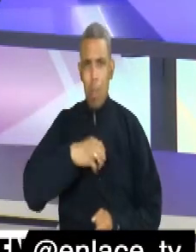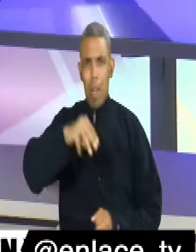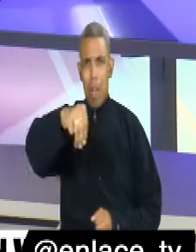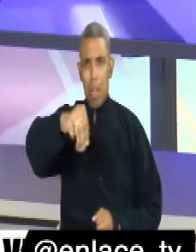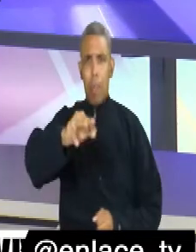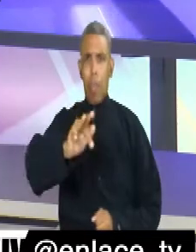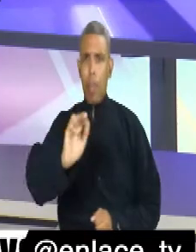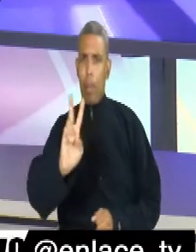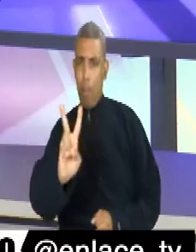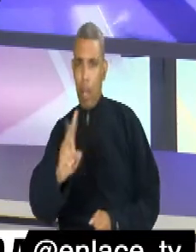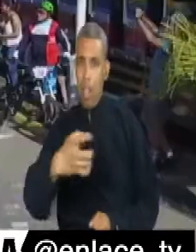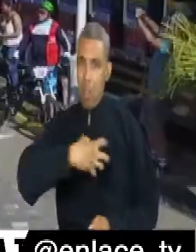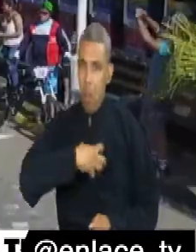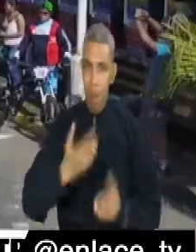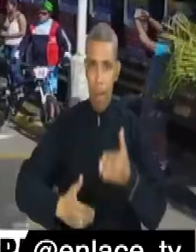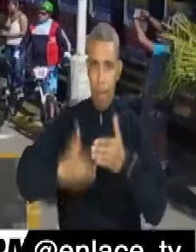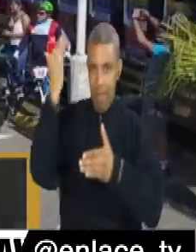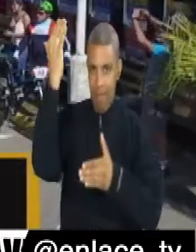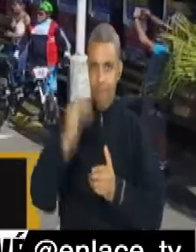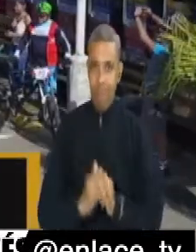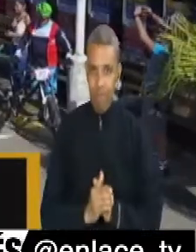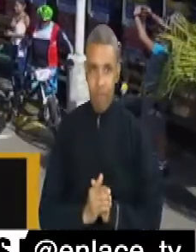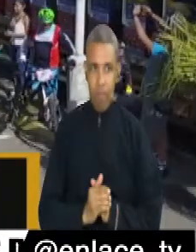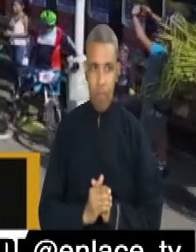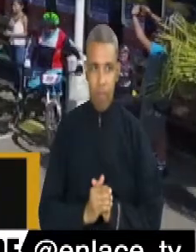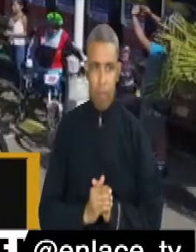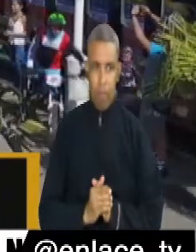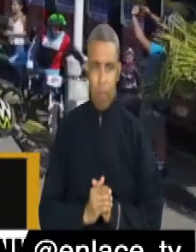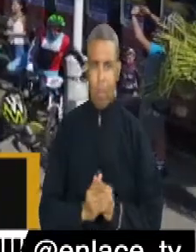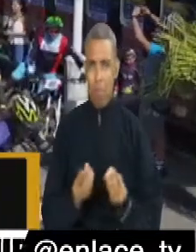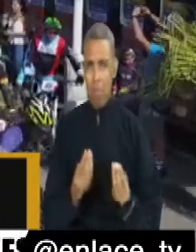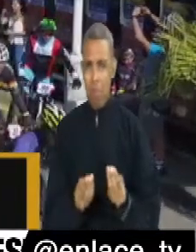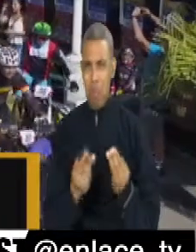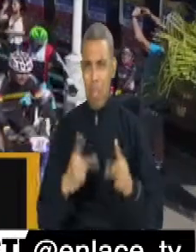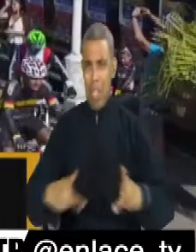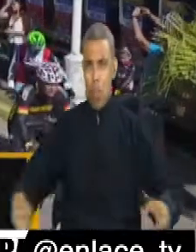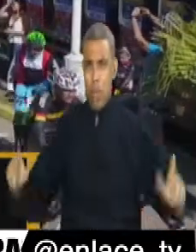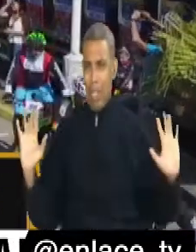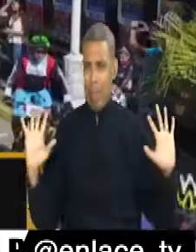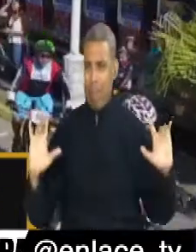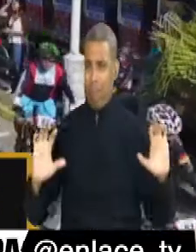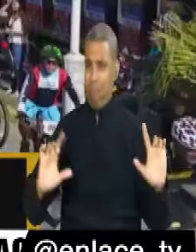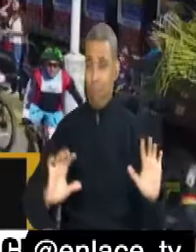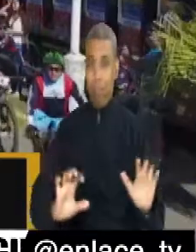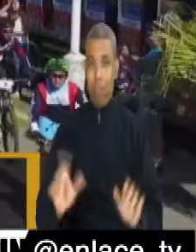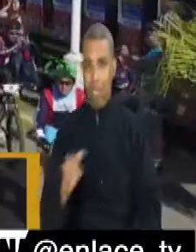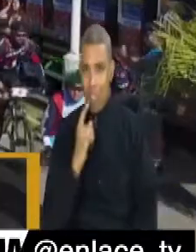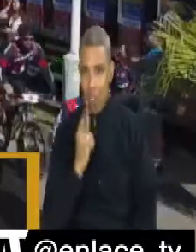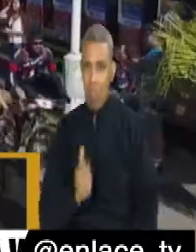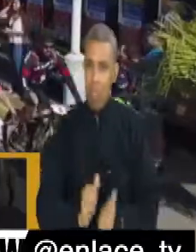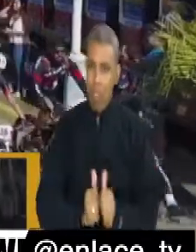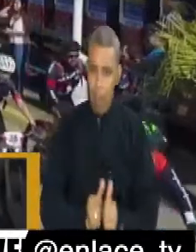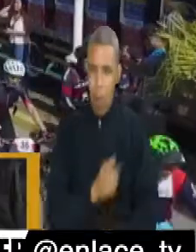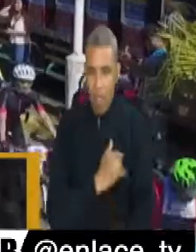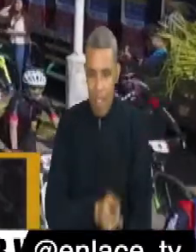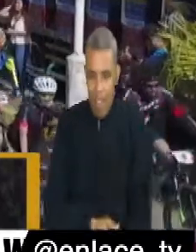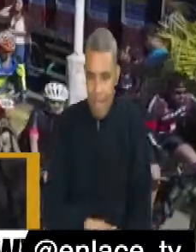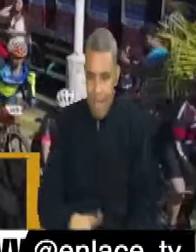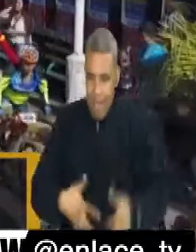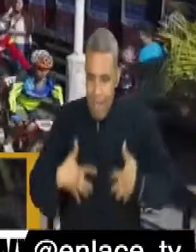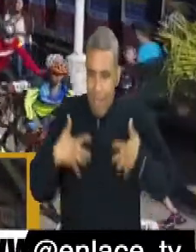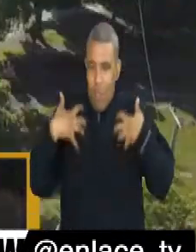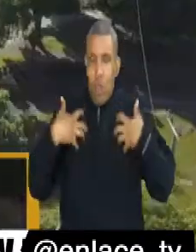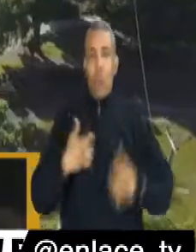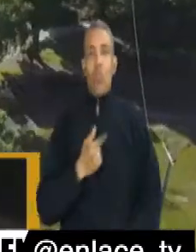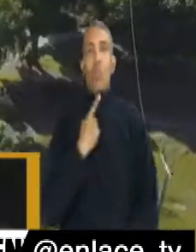Barranca Bermeja. Masiva fue la participación de la comunidad barranqueña amante de la adrenalina en la válida de MTV que se llevó a cabo durante